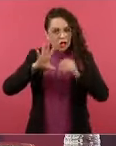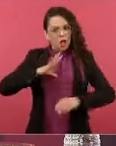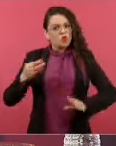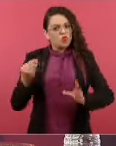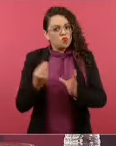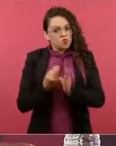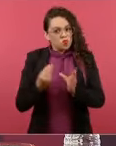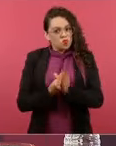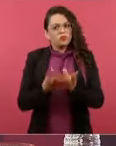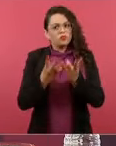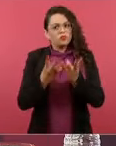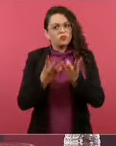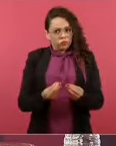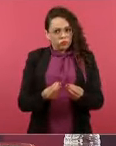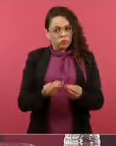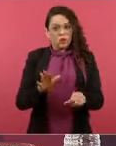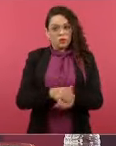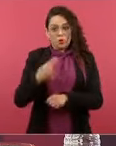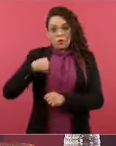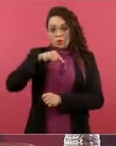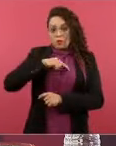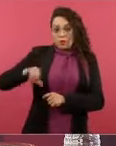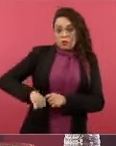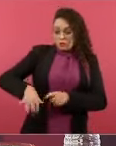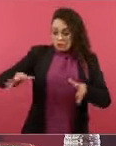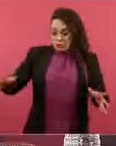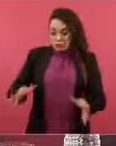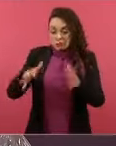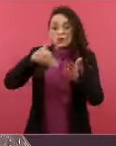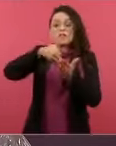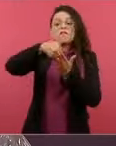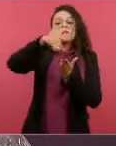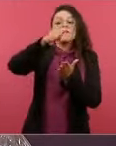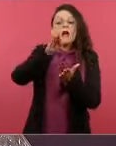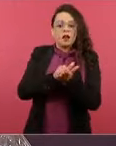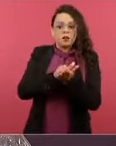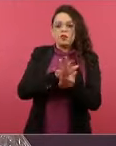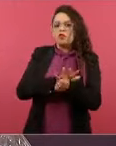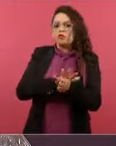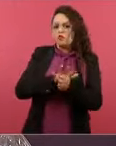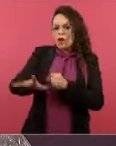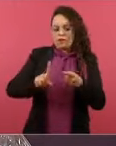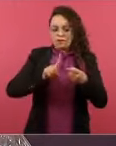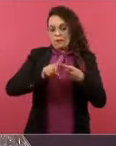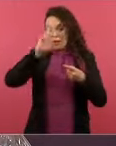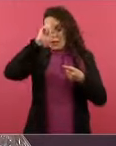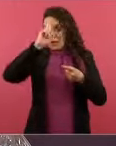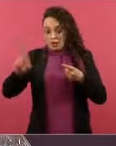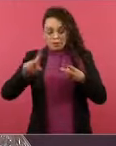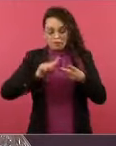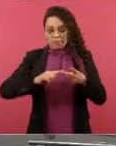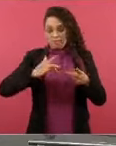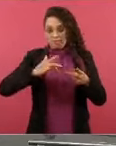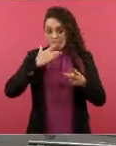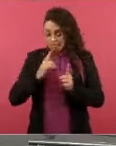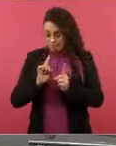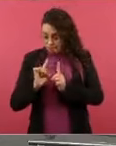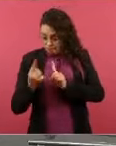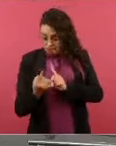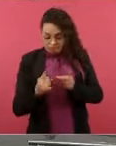son los valores que estamos fomentando y el valor de el respeto, la empatía, la